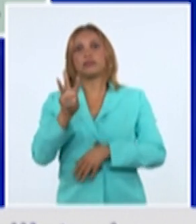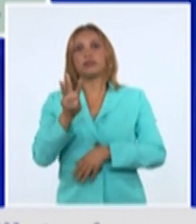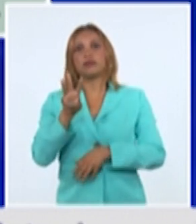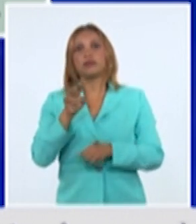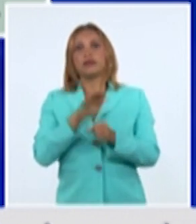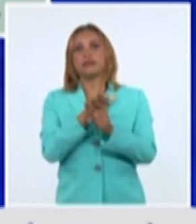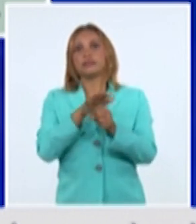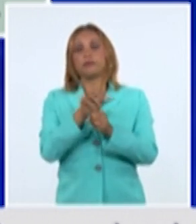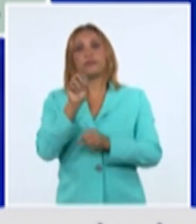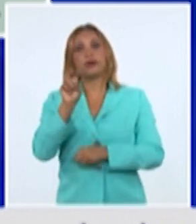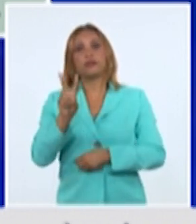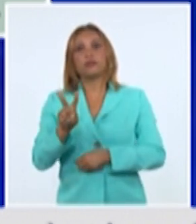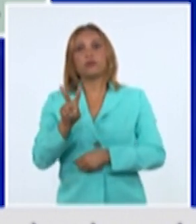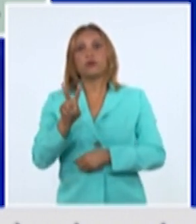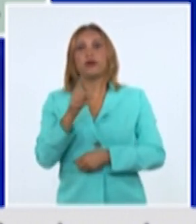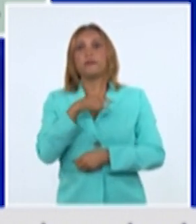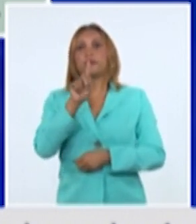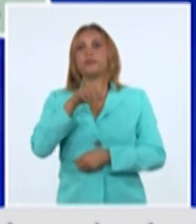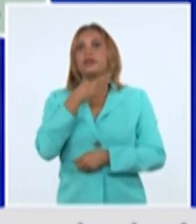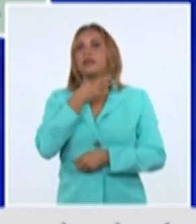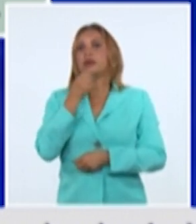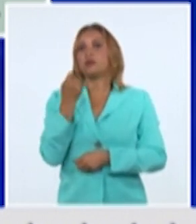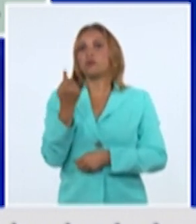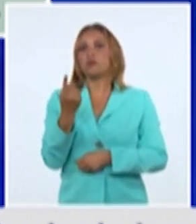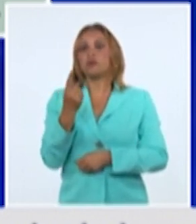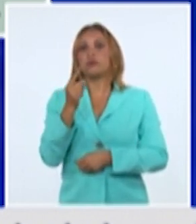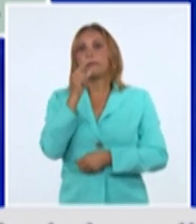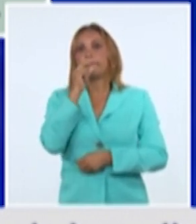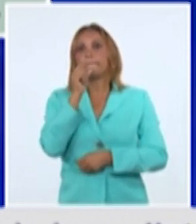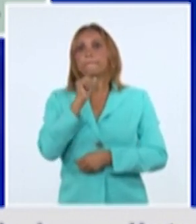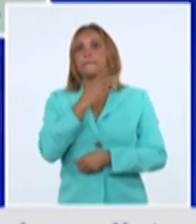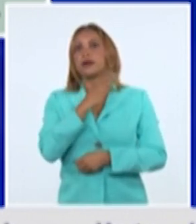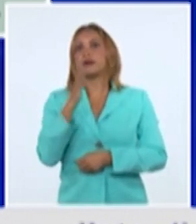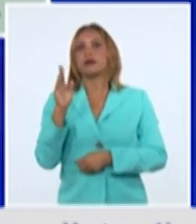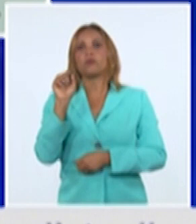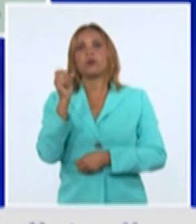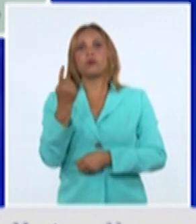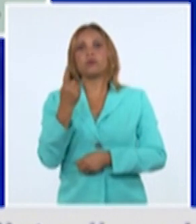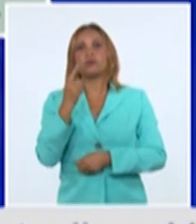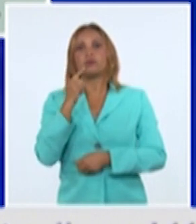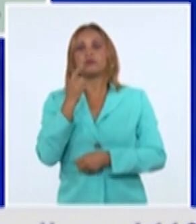2, 1 de enero 1, al igual que los municipios de Baraguá y Ciro Redondo.